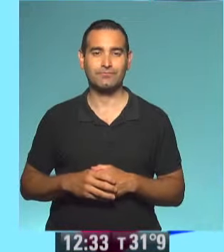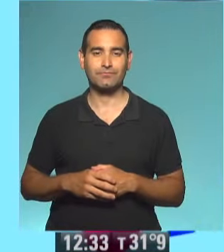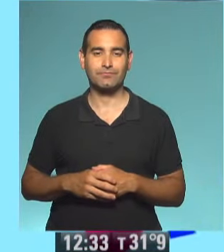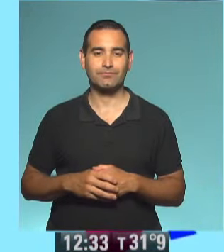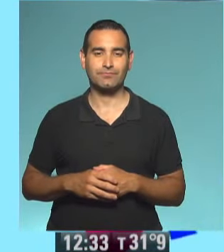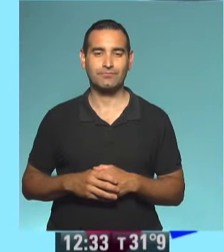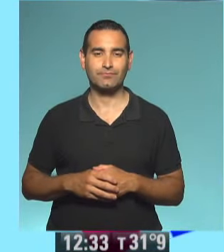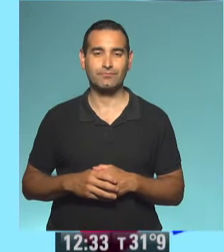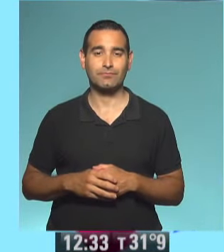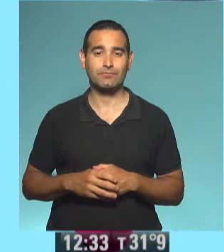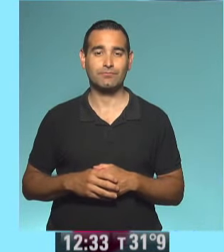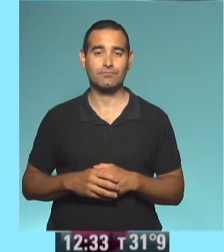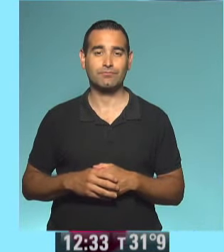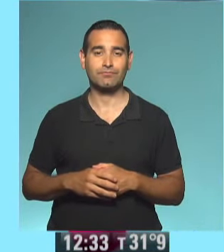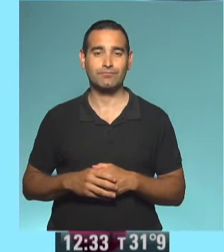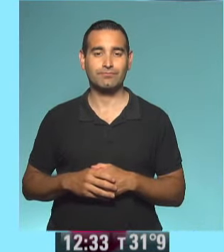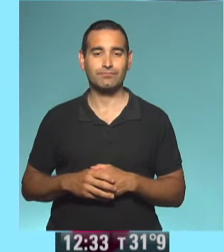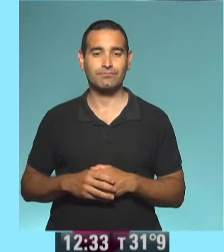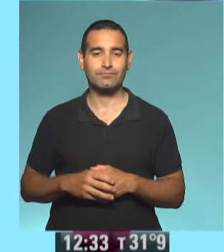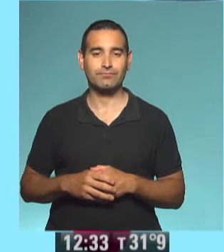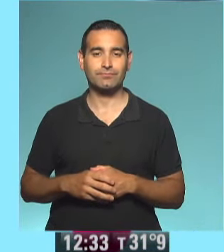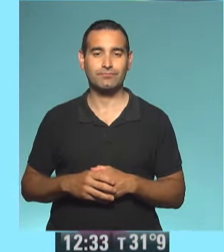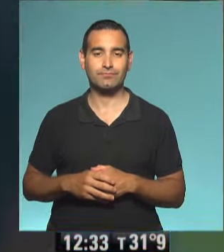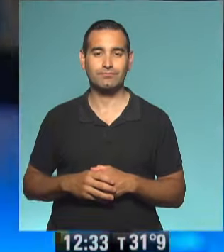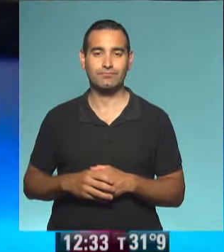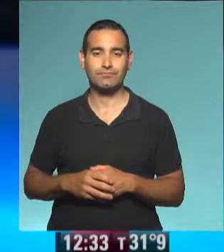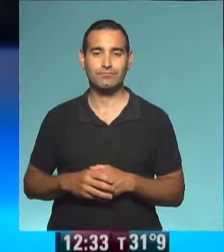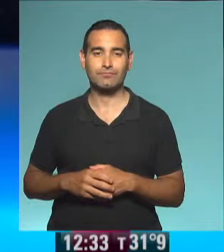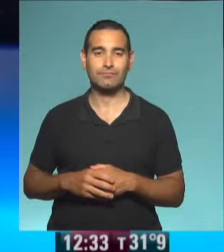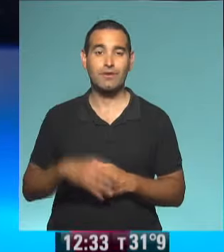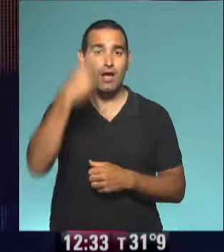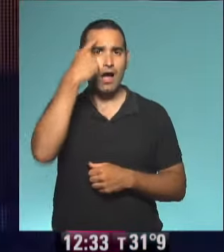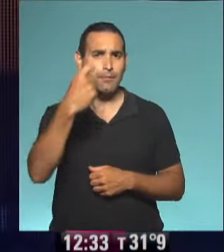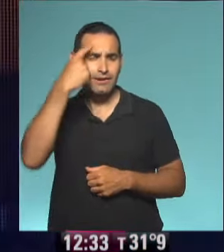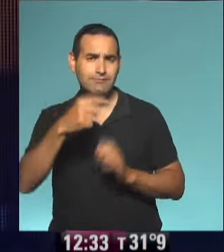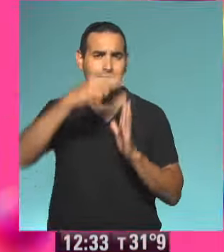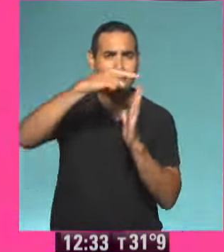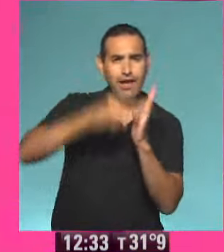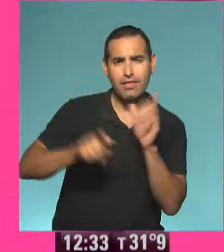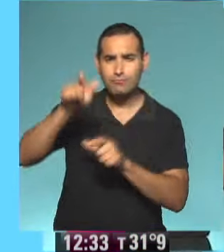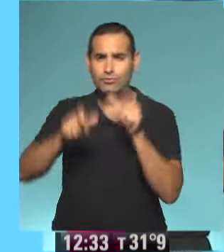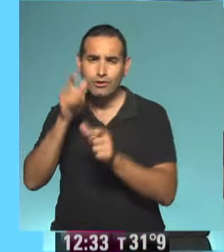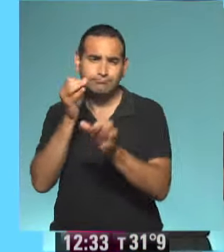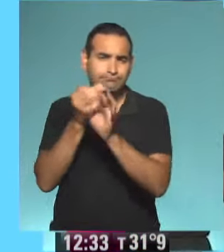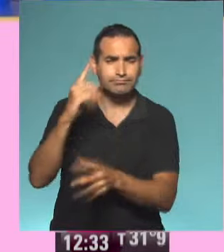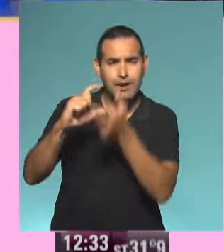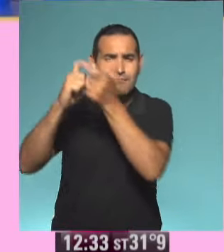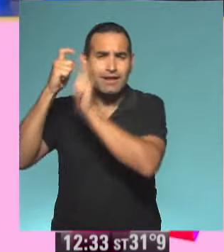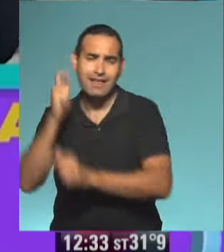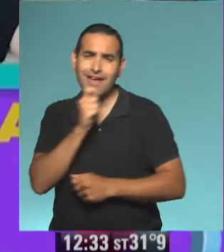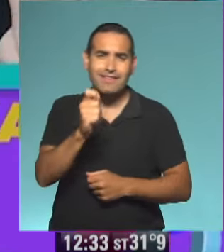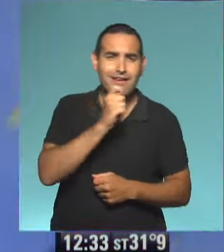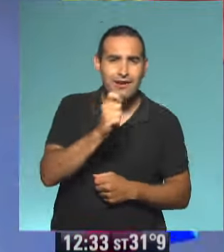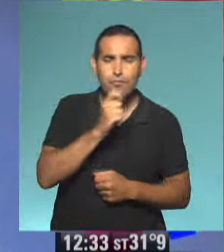Haciendo bien. Más tarde. ¿Qué pasó? Aprendimos con lecturas, expertos y experiencias, entrevistas,